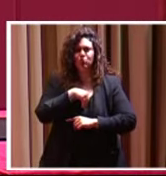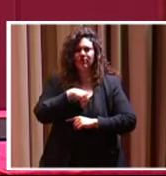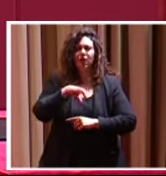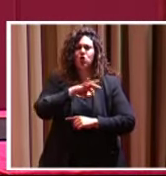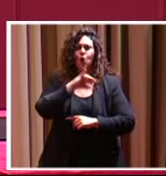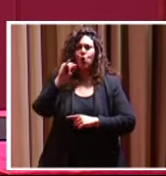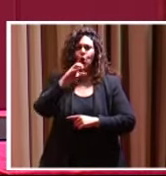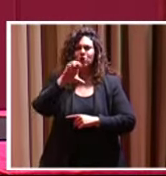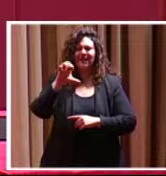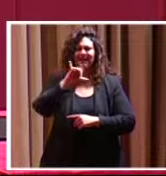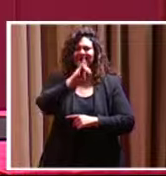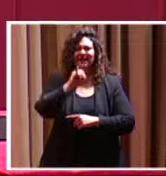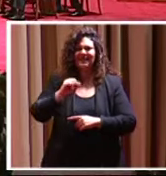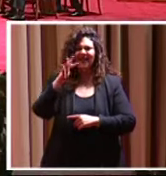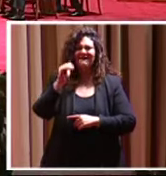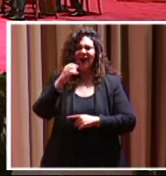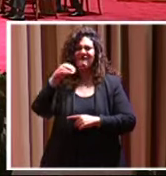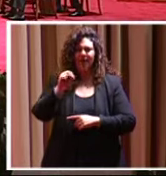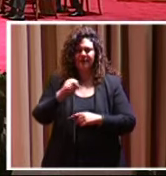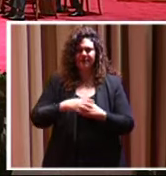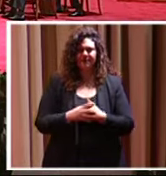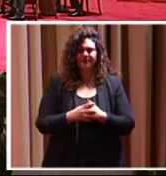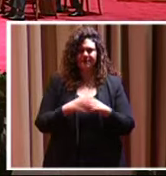José Sánchez Fava.